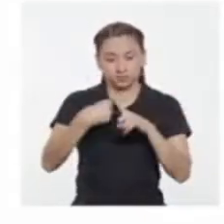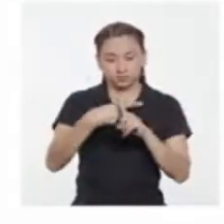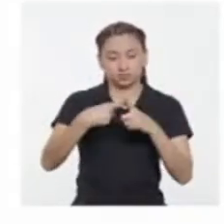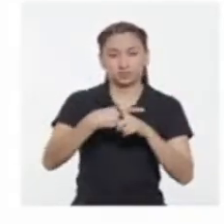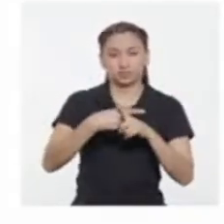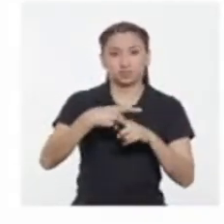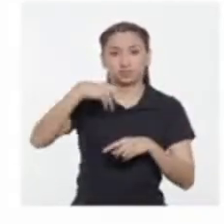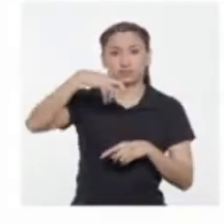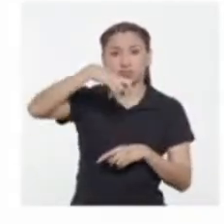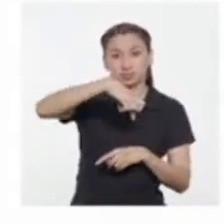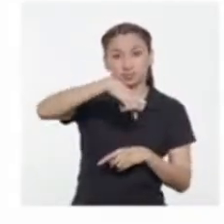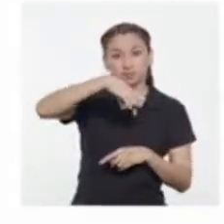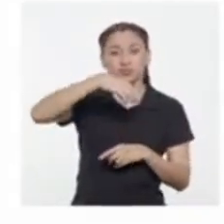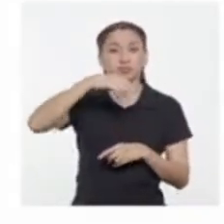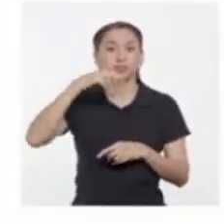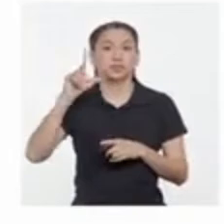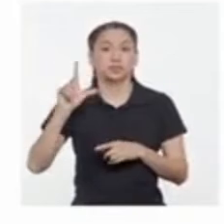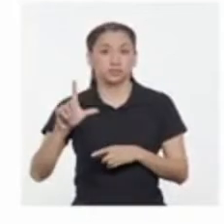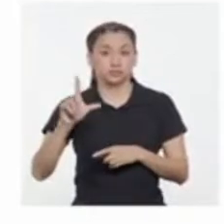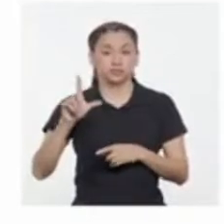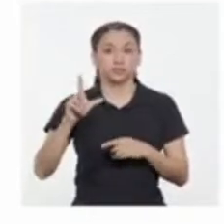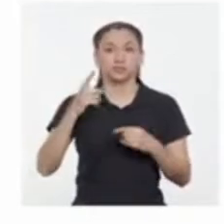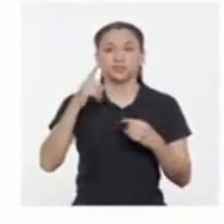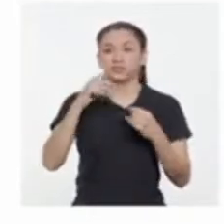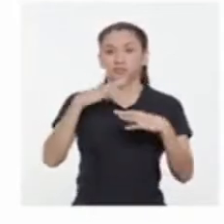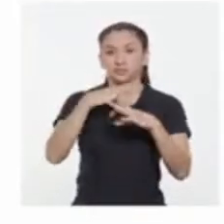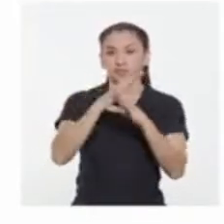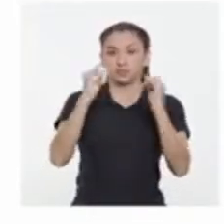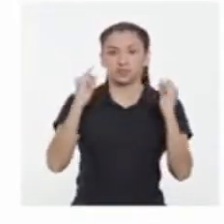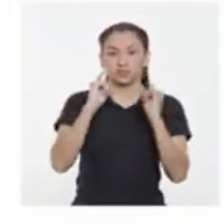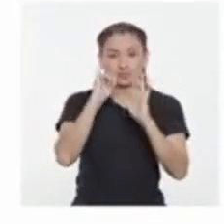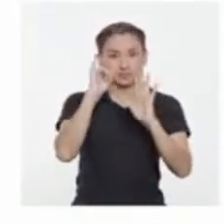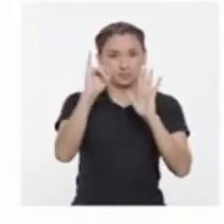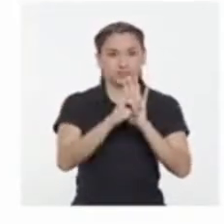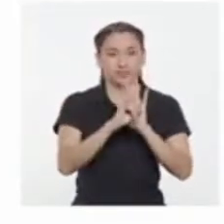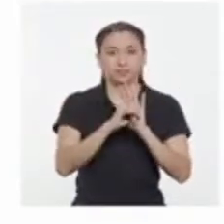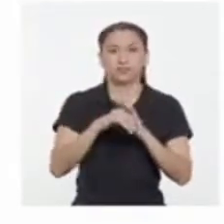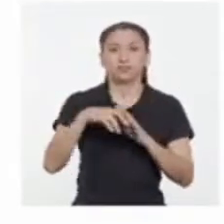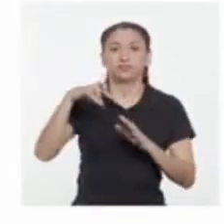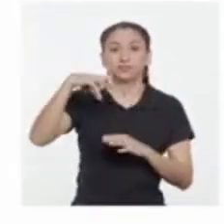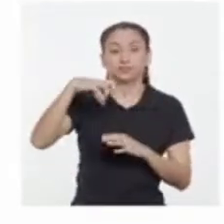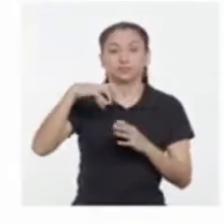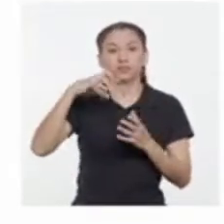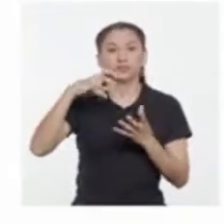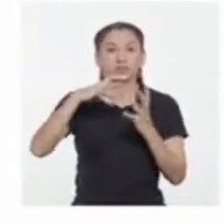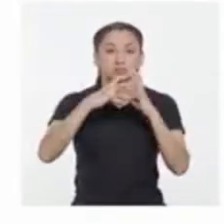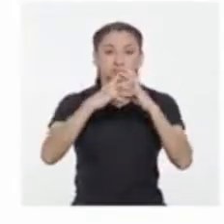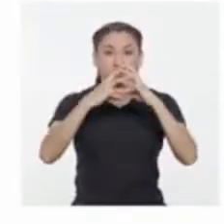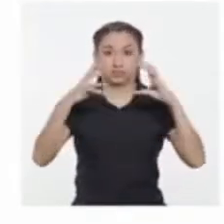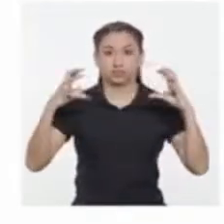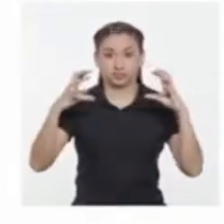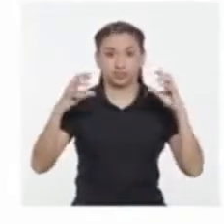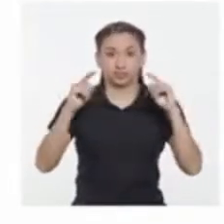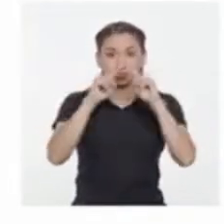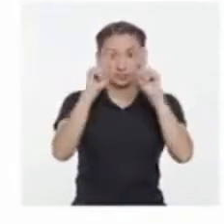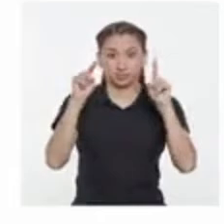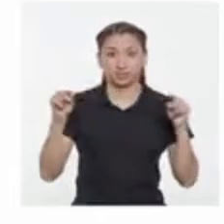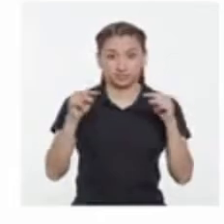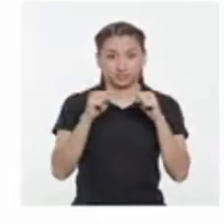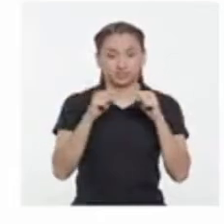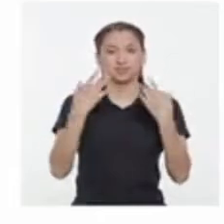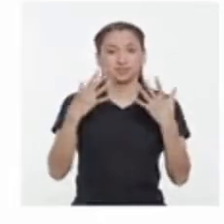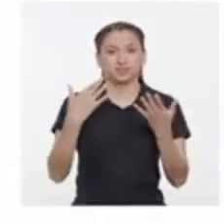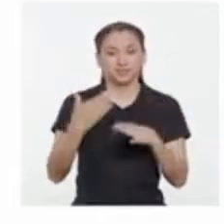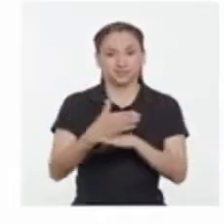realizar cálculos de perímetros y longitudes de figuras geométricas, tales como polígonos regulares y semicírculos, que